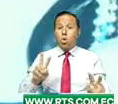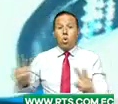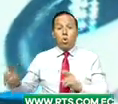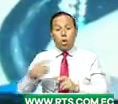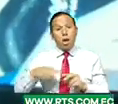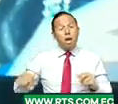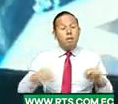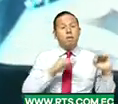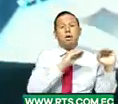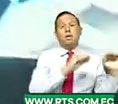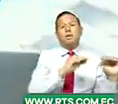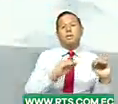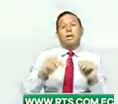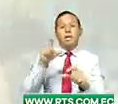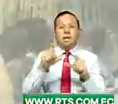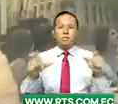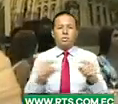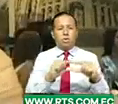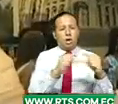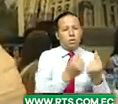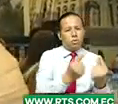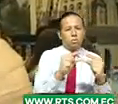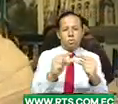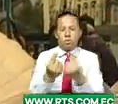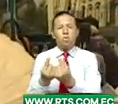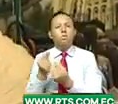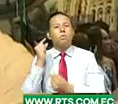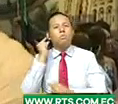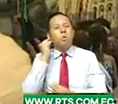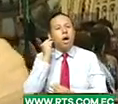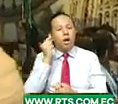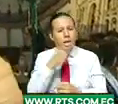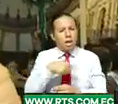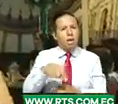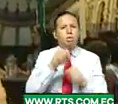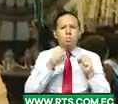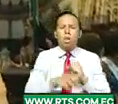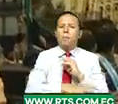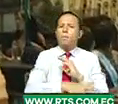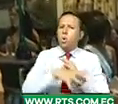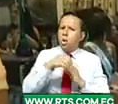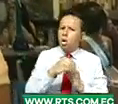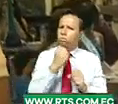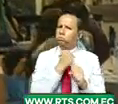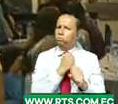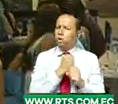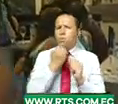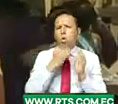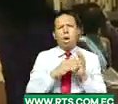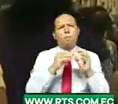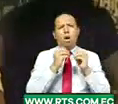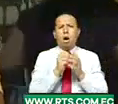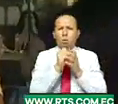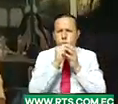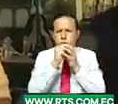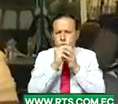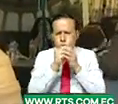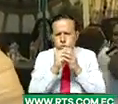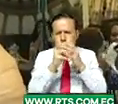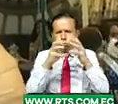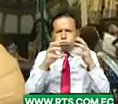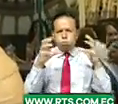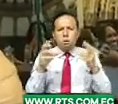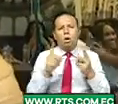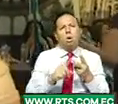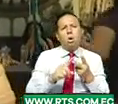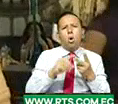mujeres en distintos proyectos. Ayudamos a hacer arreglos en general con globos, con flores. Y de verdad las chicas están